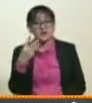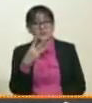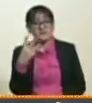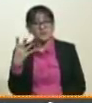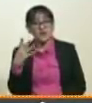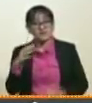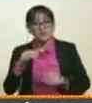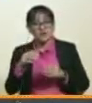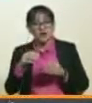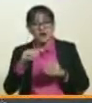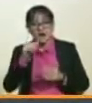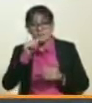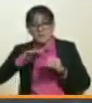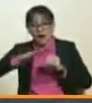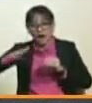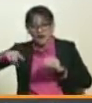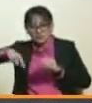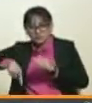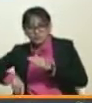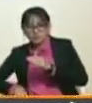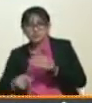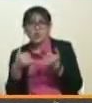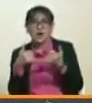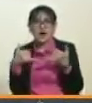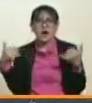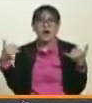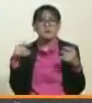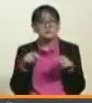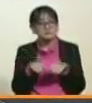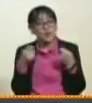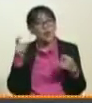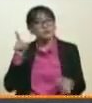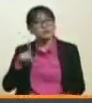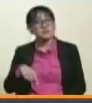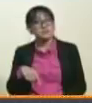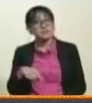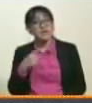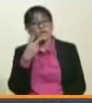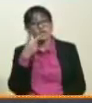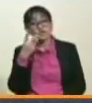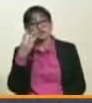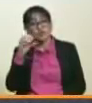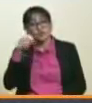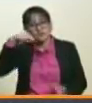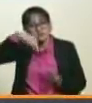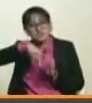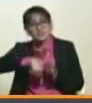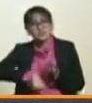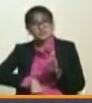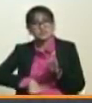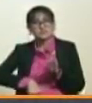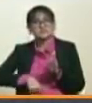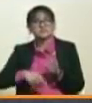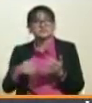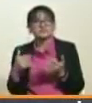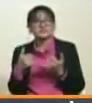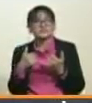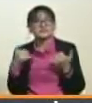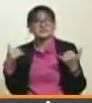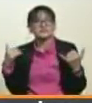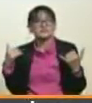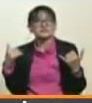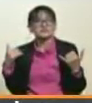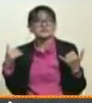cable submarino nosotros hicimos un puente aéreo de dos líneas de 400 bajamos una 230 para poder transmitir de la costa oriental